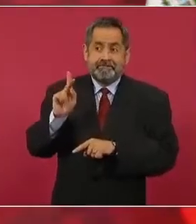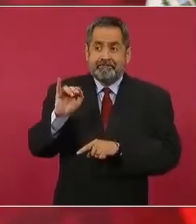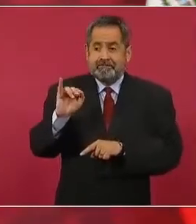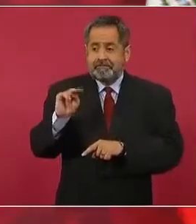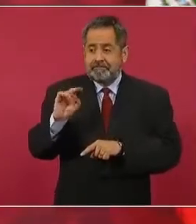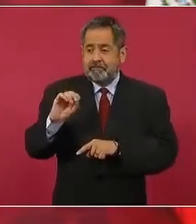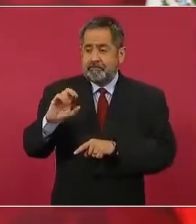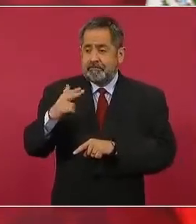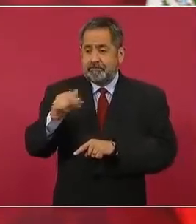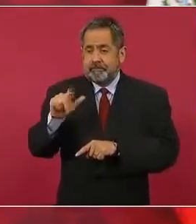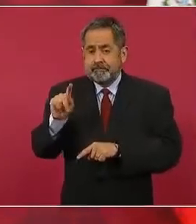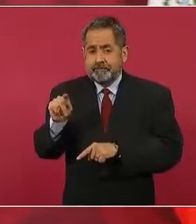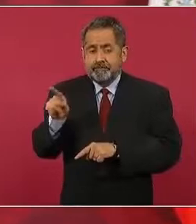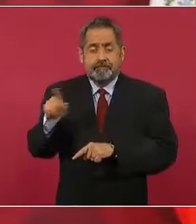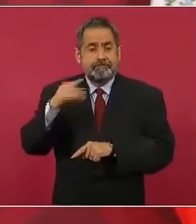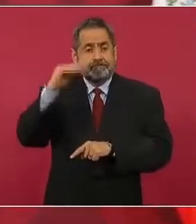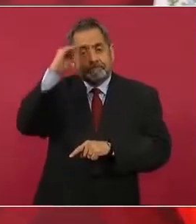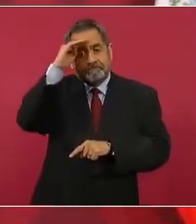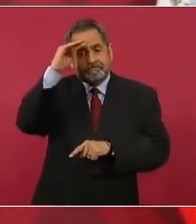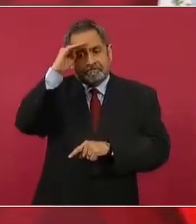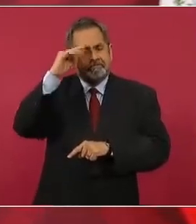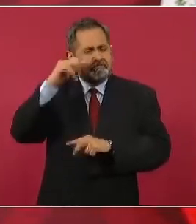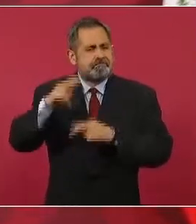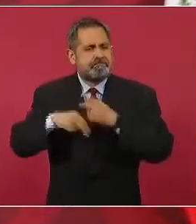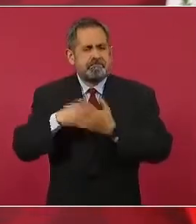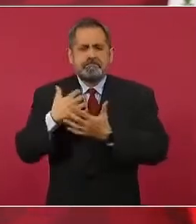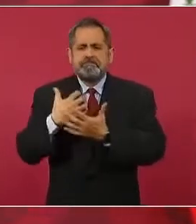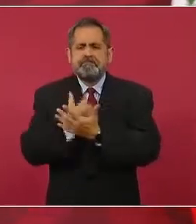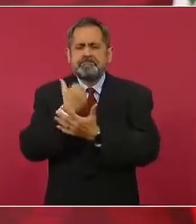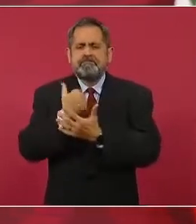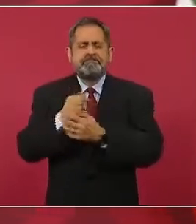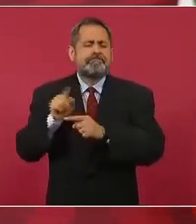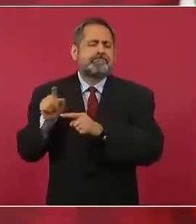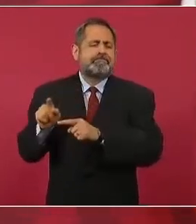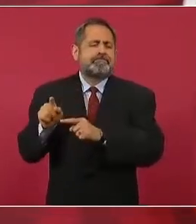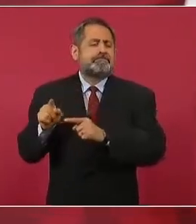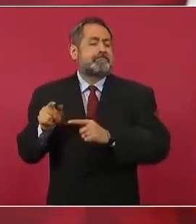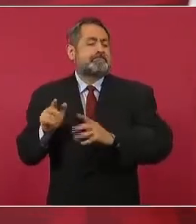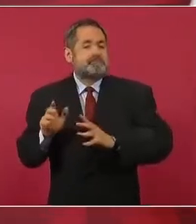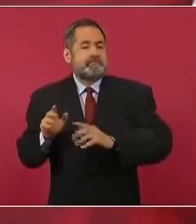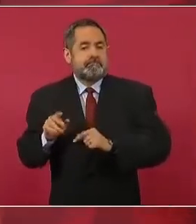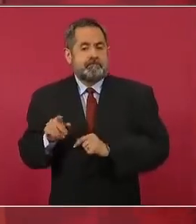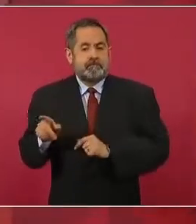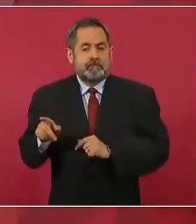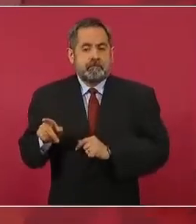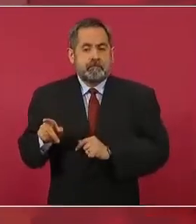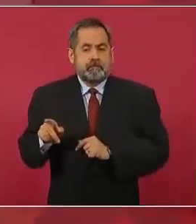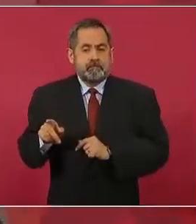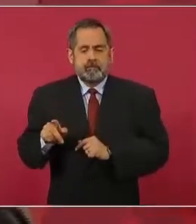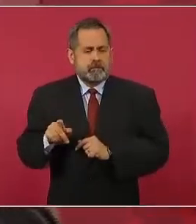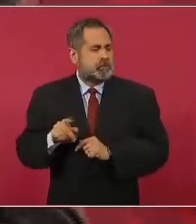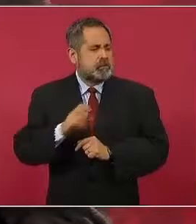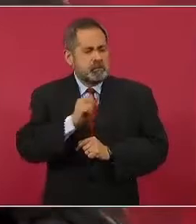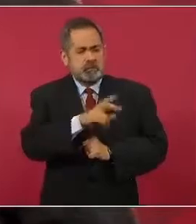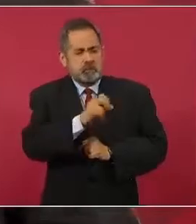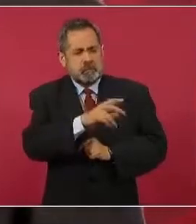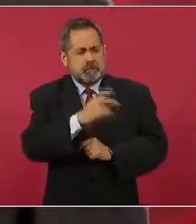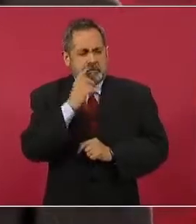hicieron lo que quisieron. Fíjense qué interesante, cuánto atraso de México en